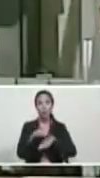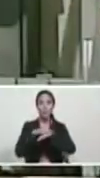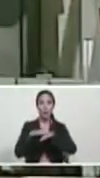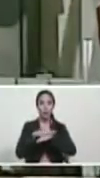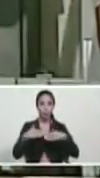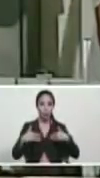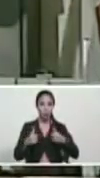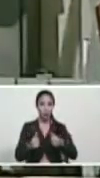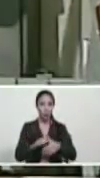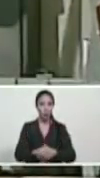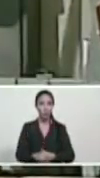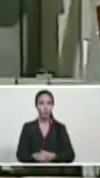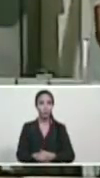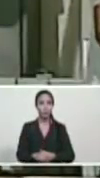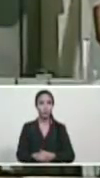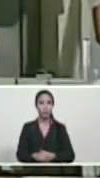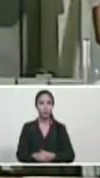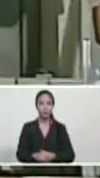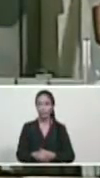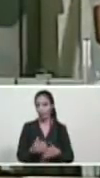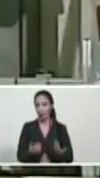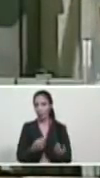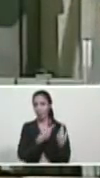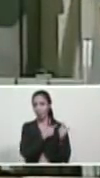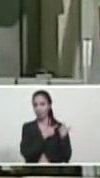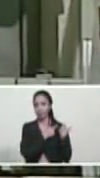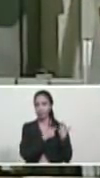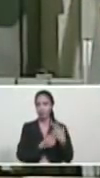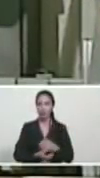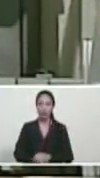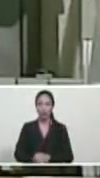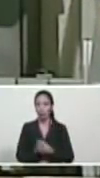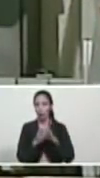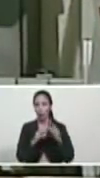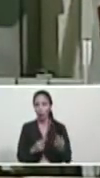Salud, que está encargado, Carlos Alvarado, de todos